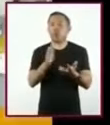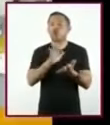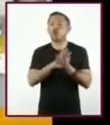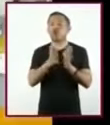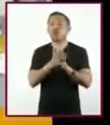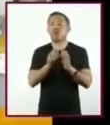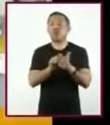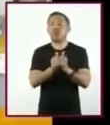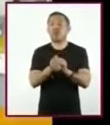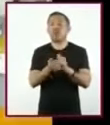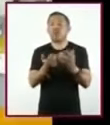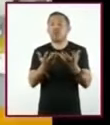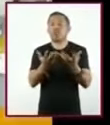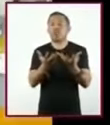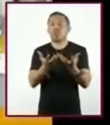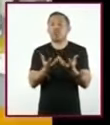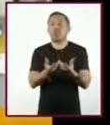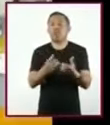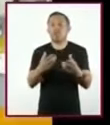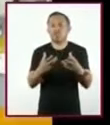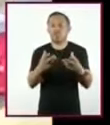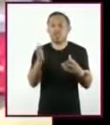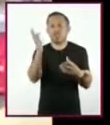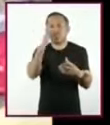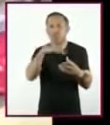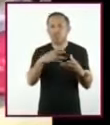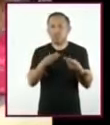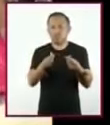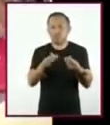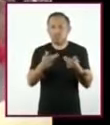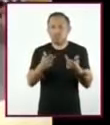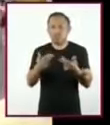aguade demasiado rápido.